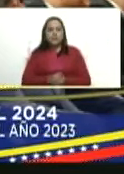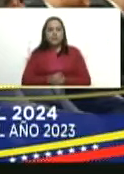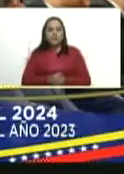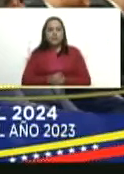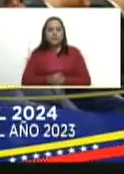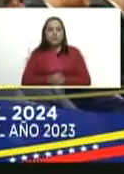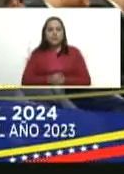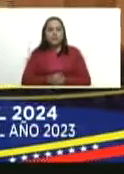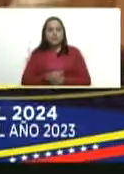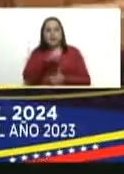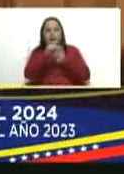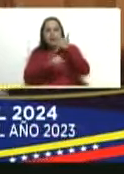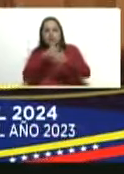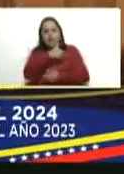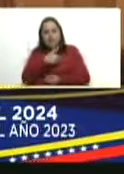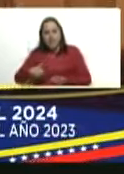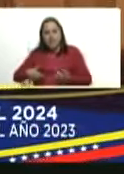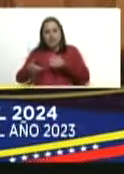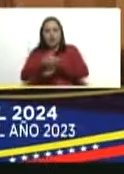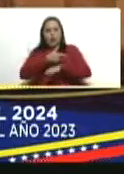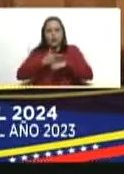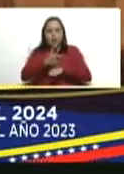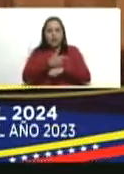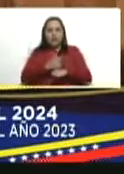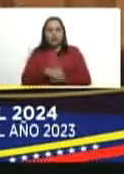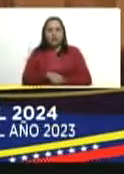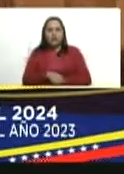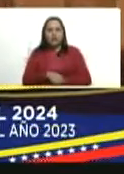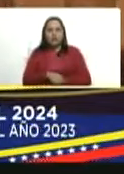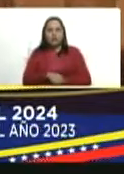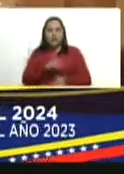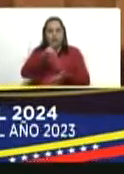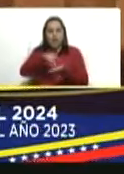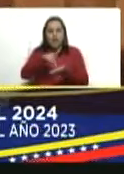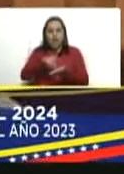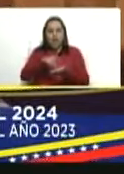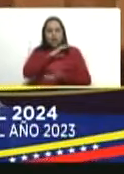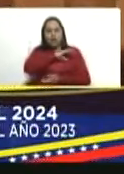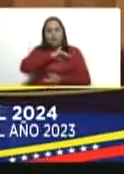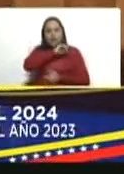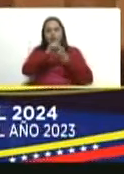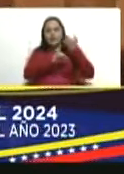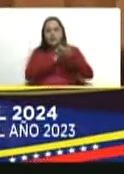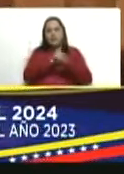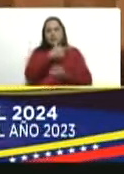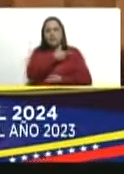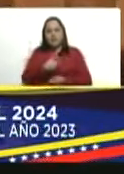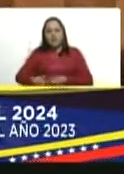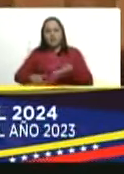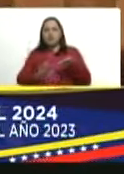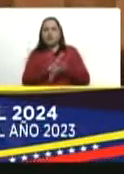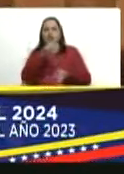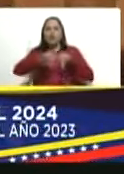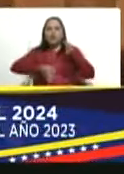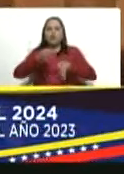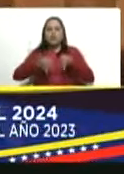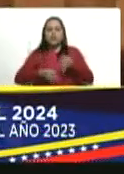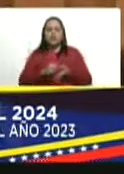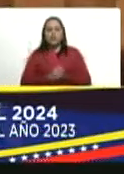y vicepresidente de Gobierno, miembro del Consejo Vicepresidente para el área de la justicia.